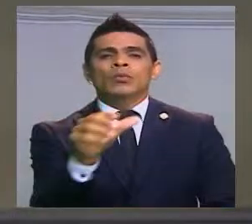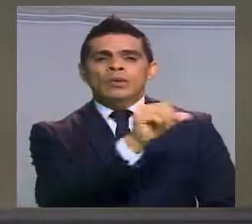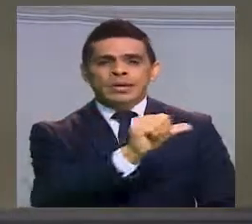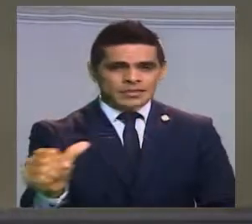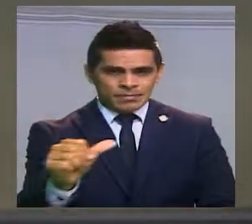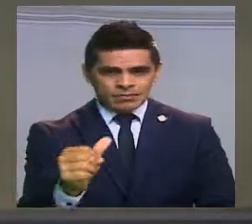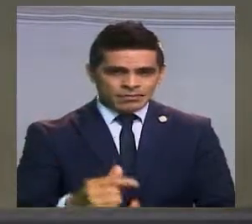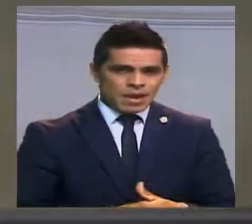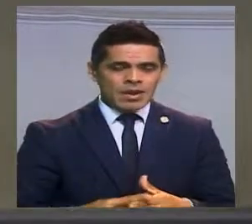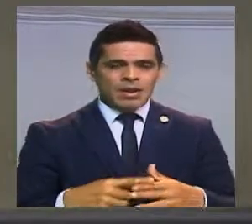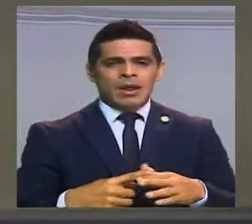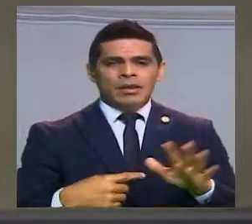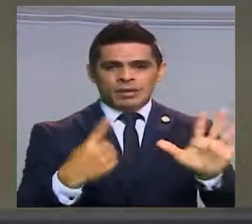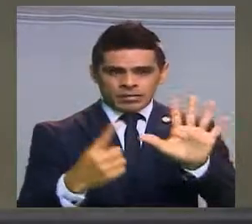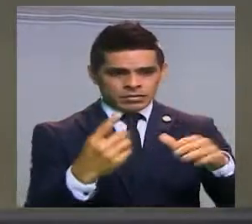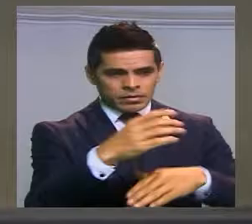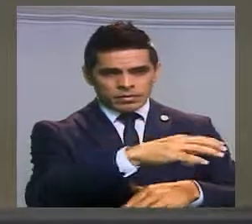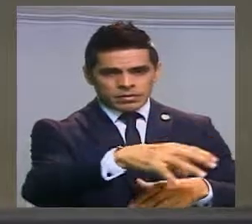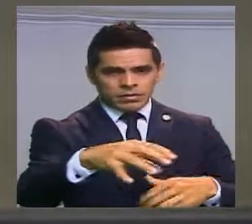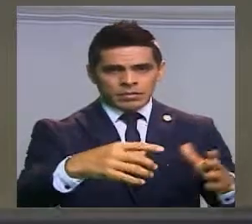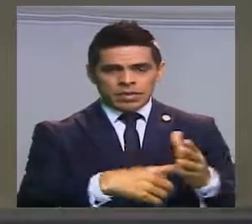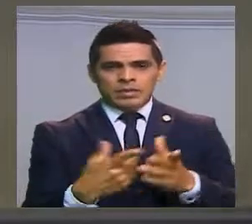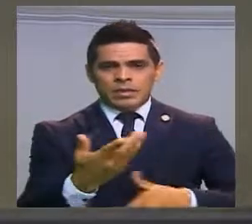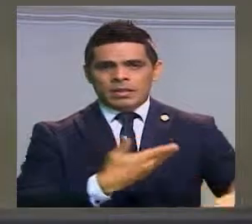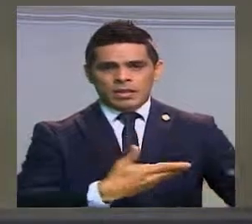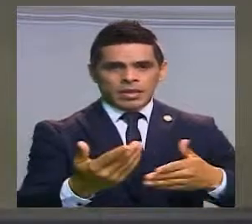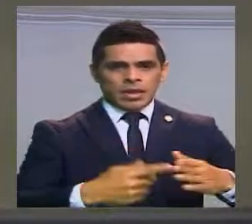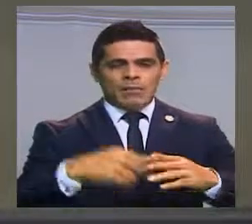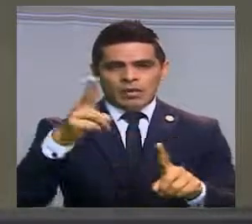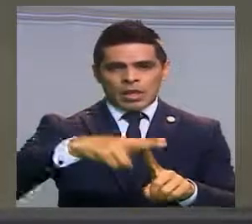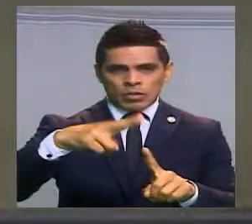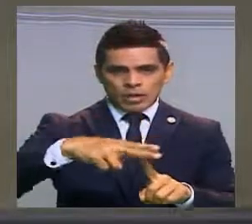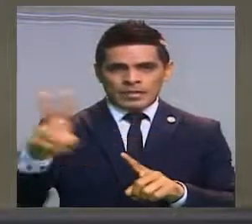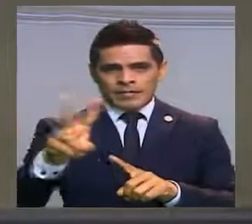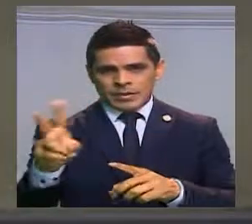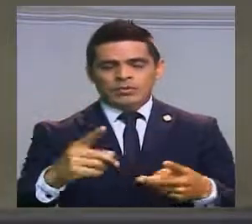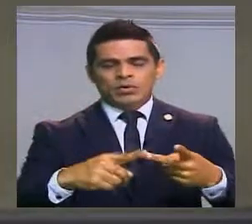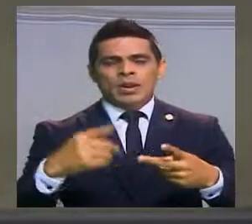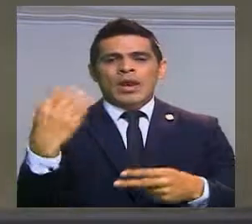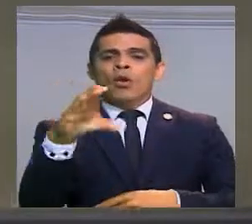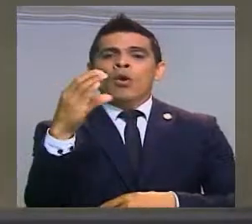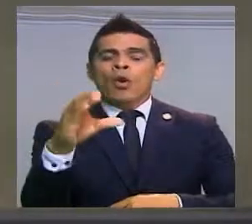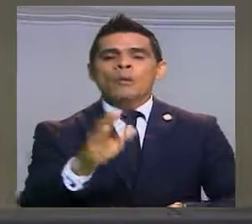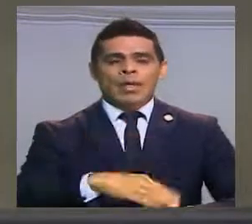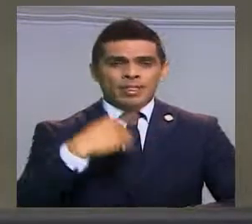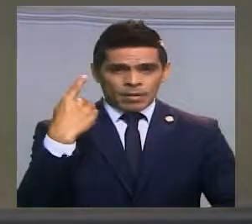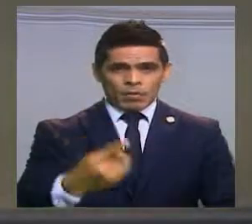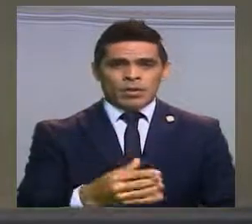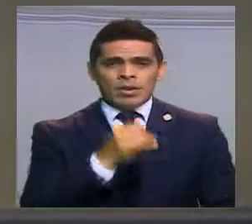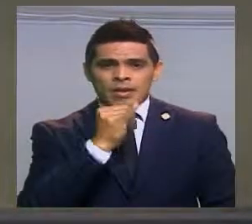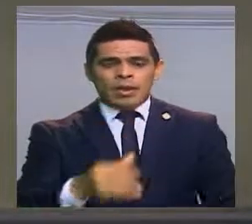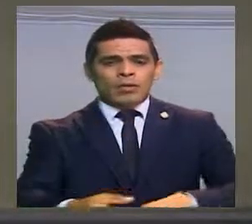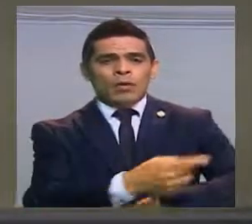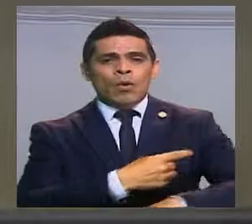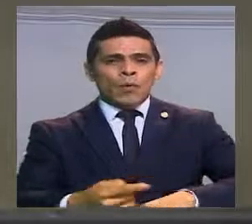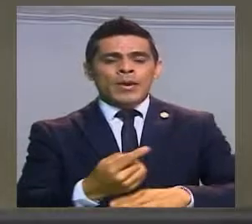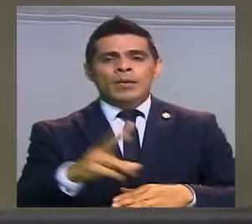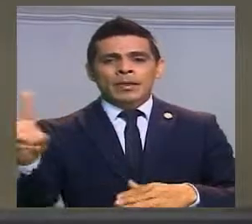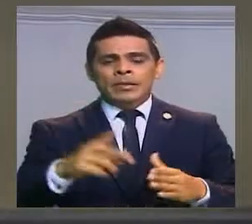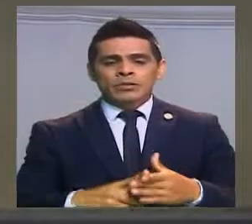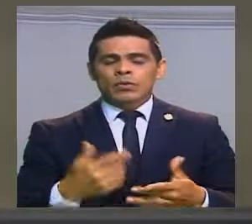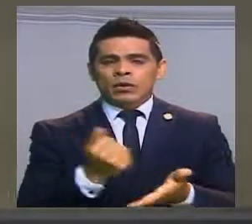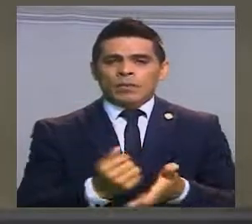distintas casas de cambio ubicadas en la frontera entre el estado Táchira de Venezuela, por supuesto, y Colombia, luego que el gobierno de Venezuela las